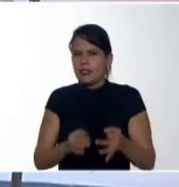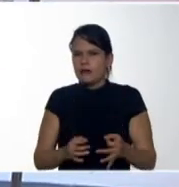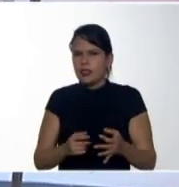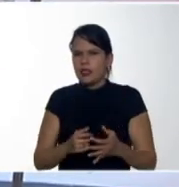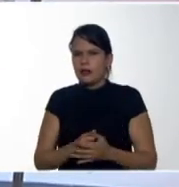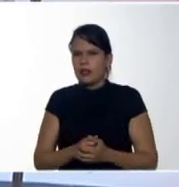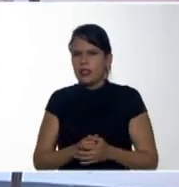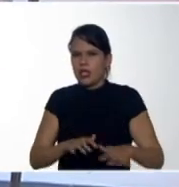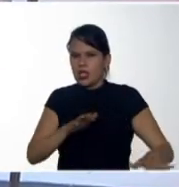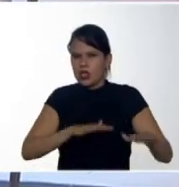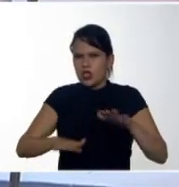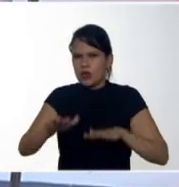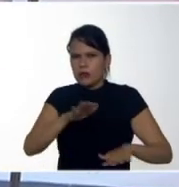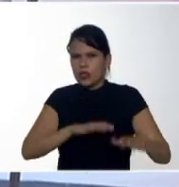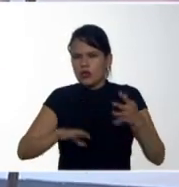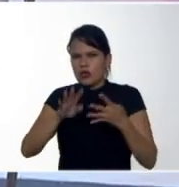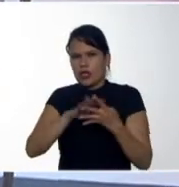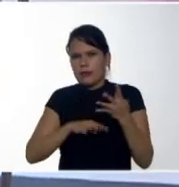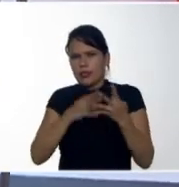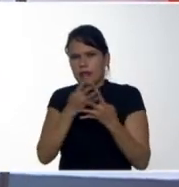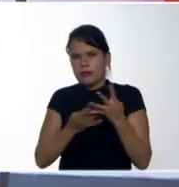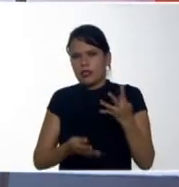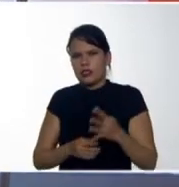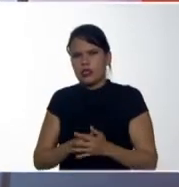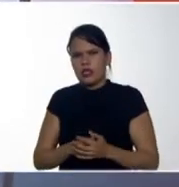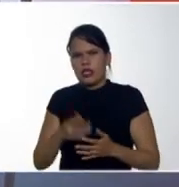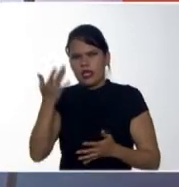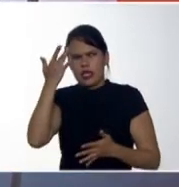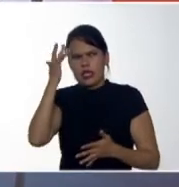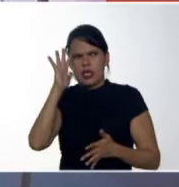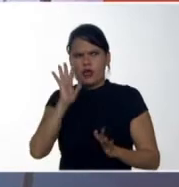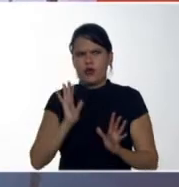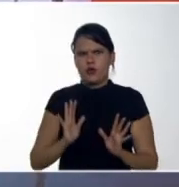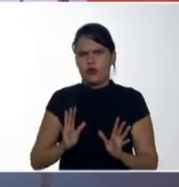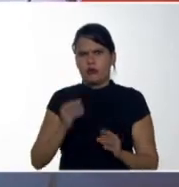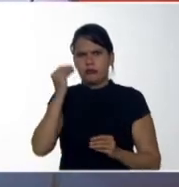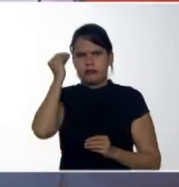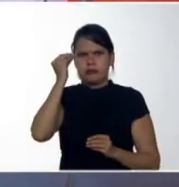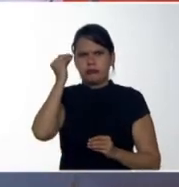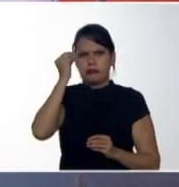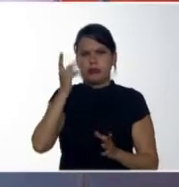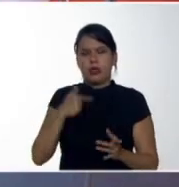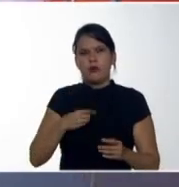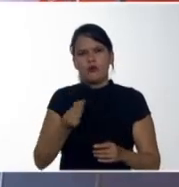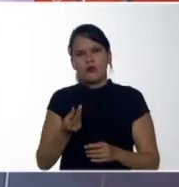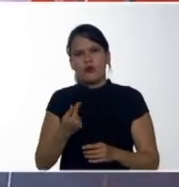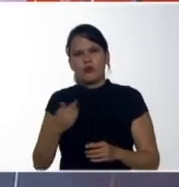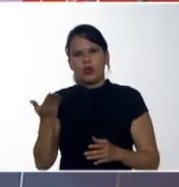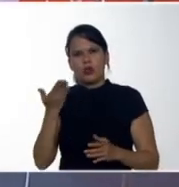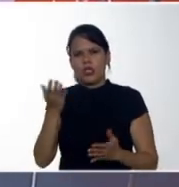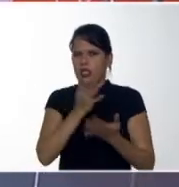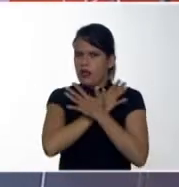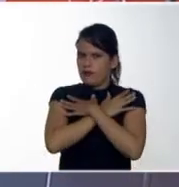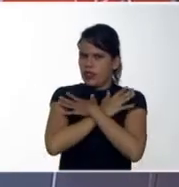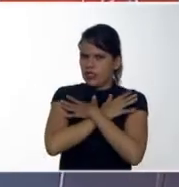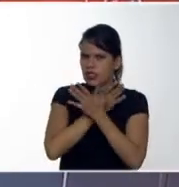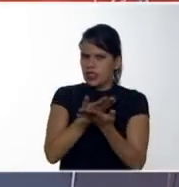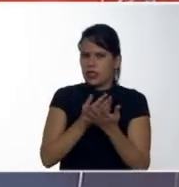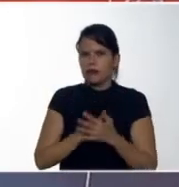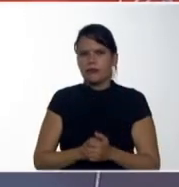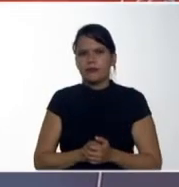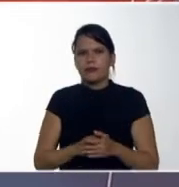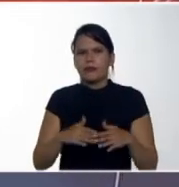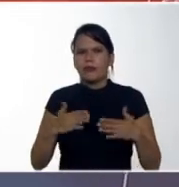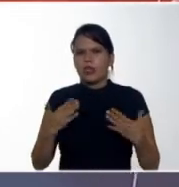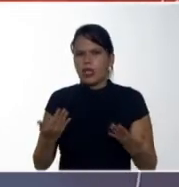el dominó de las matemáticas, que creo yo y considero, después que observé el video, muy importante, las felicito, que es